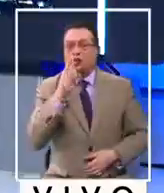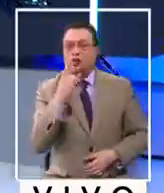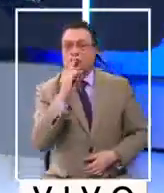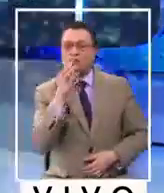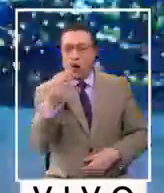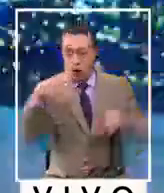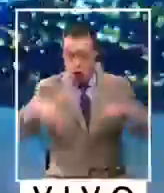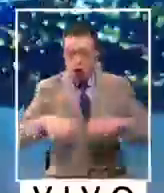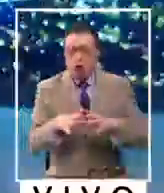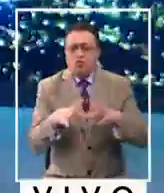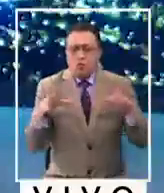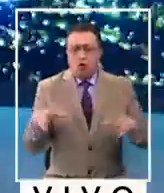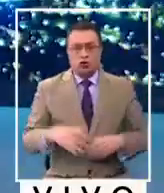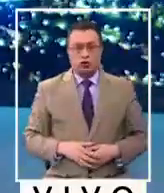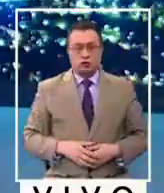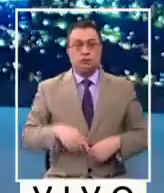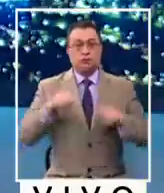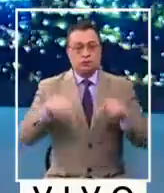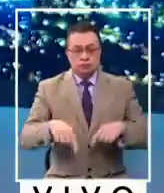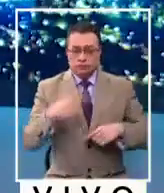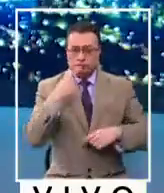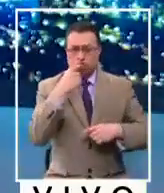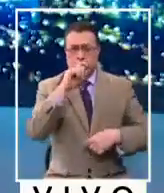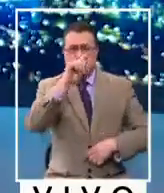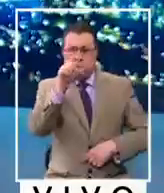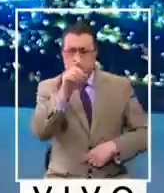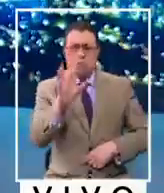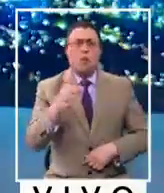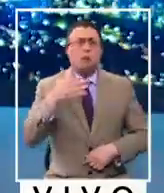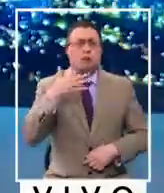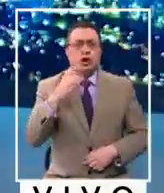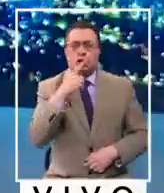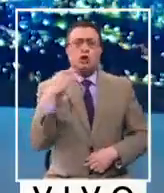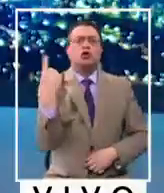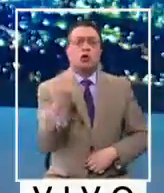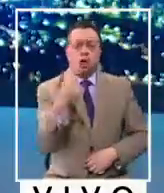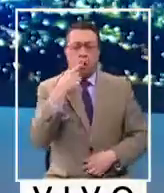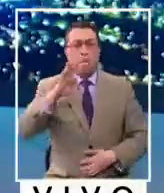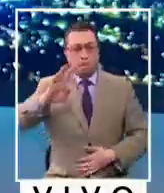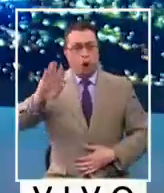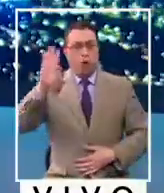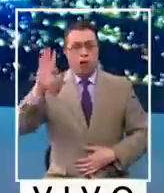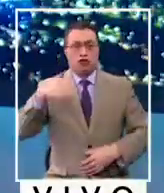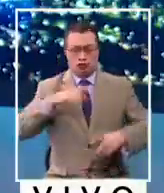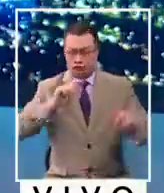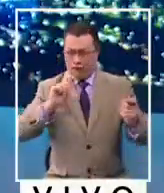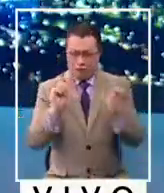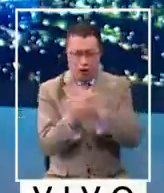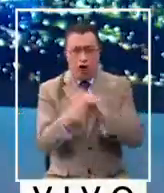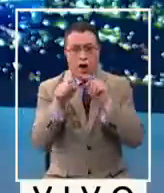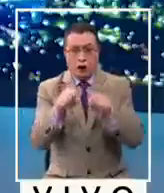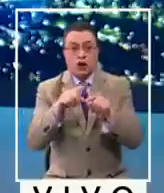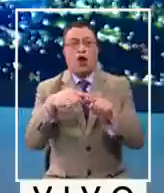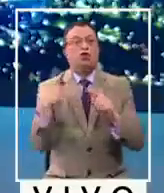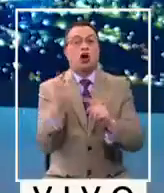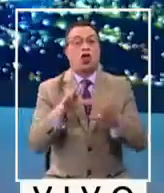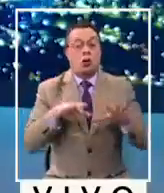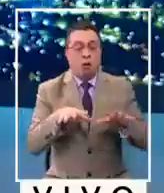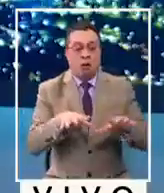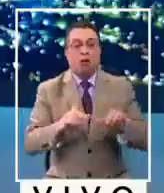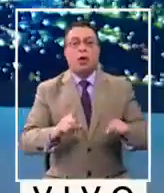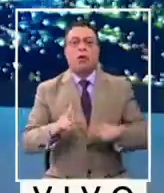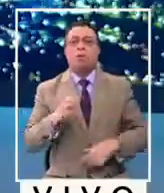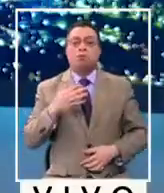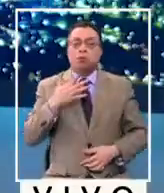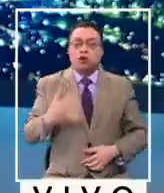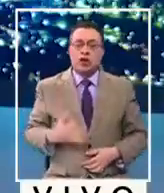cargo. Es el momento entonces de preguntarnos por qué todos prometen reformar este vetusto sistema y nadie lo logra.